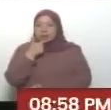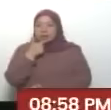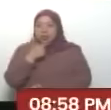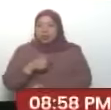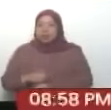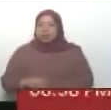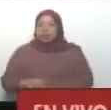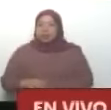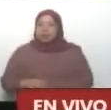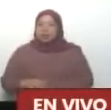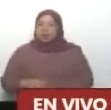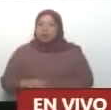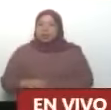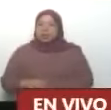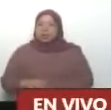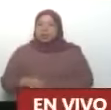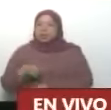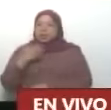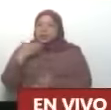Gracias,